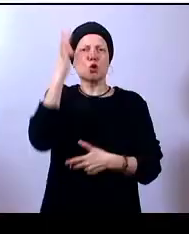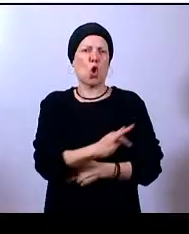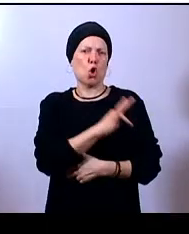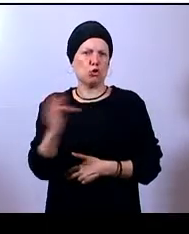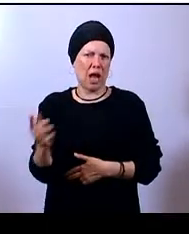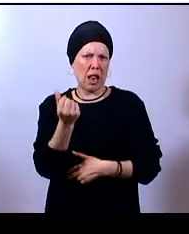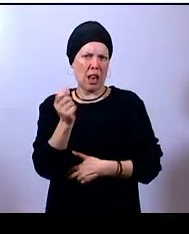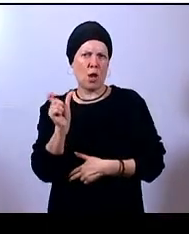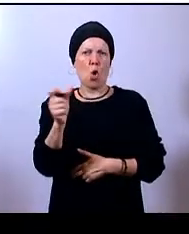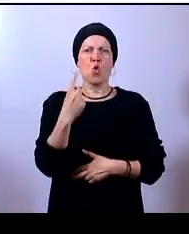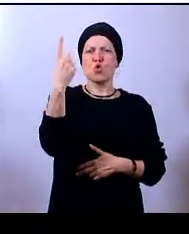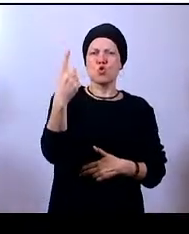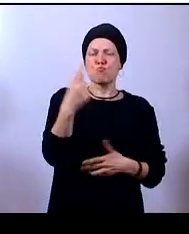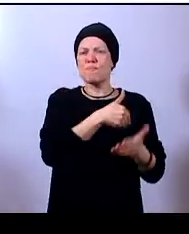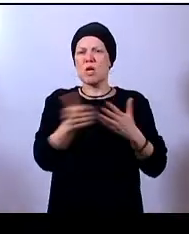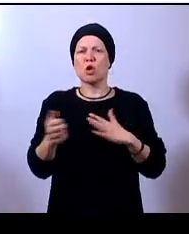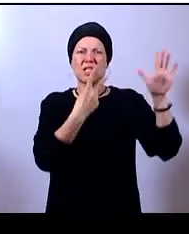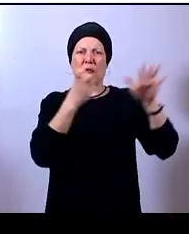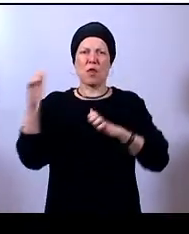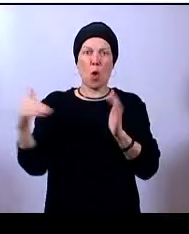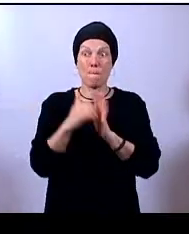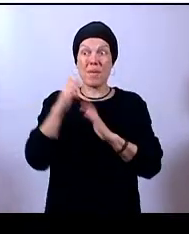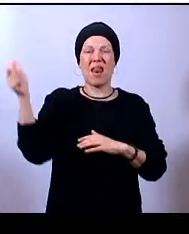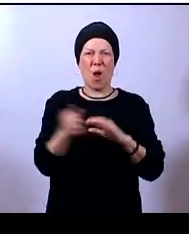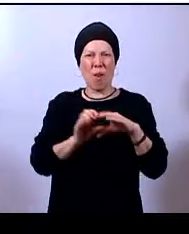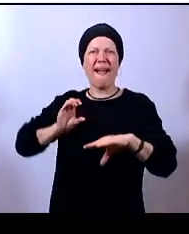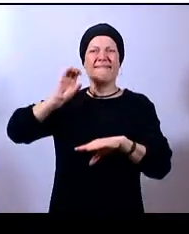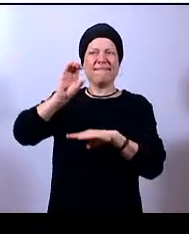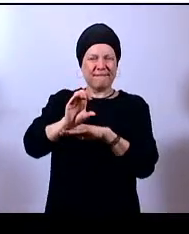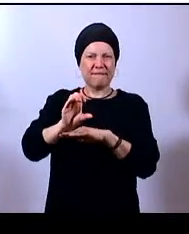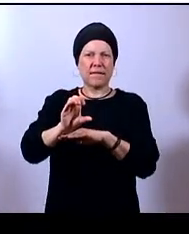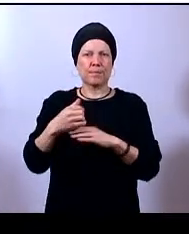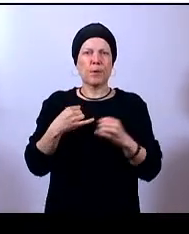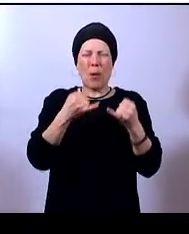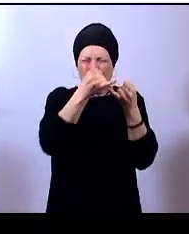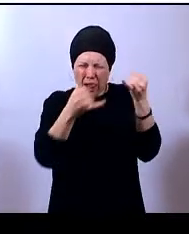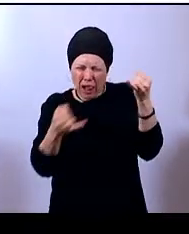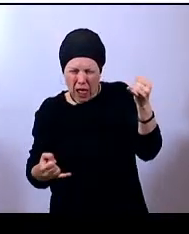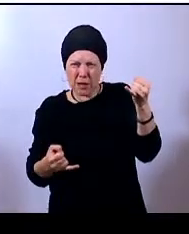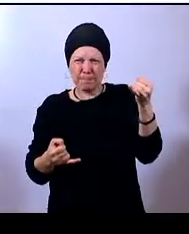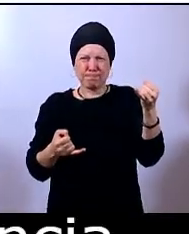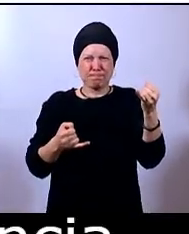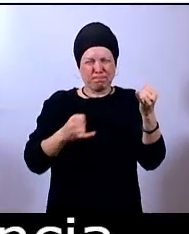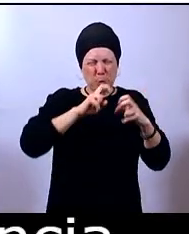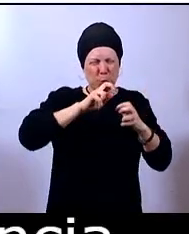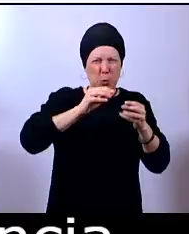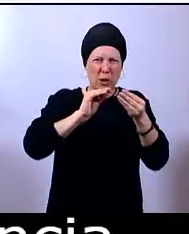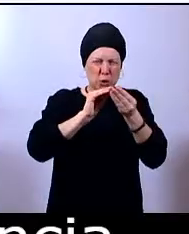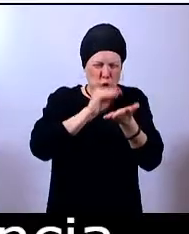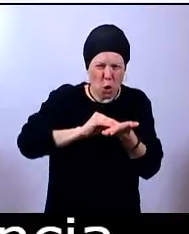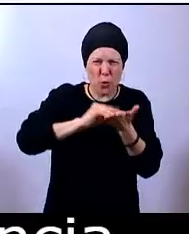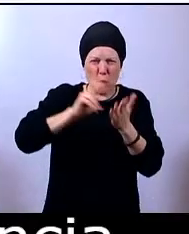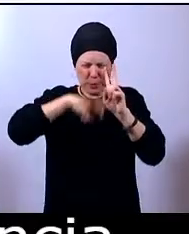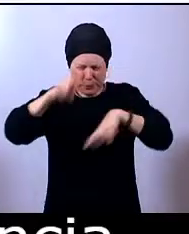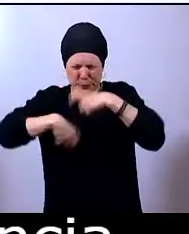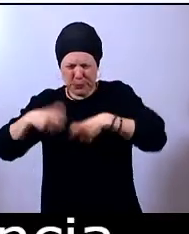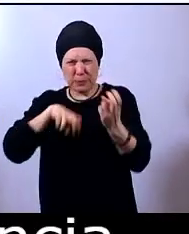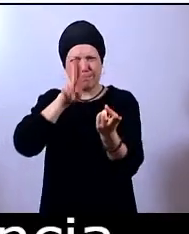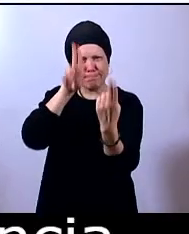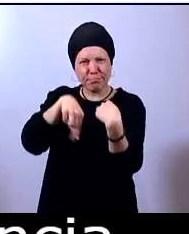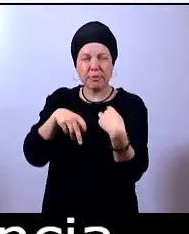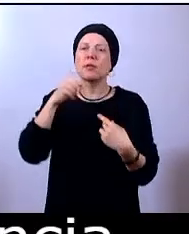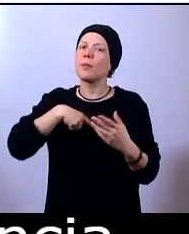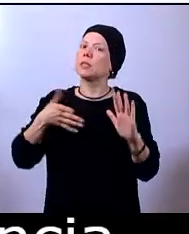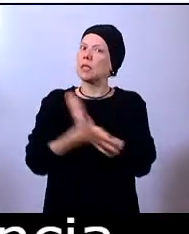total de 1.700.000 euros, con los que se van a sellar grietas, rehabilitar firmes y, en definitiva, garantizar la